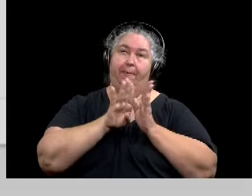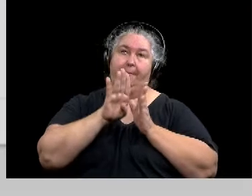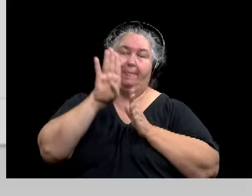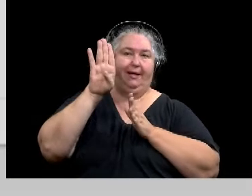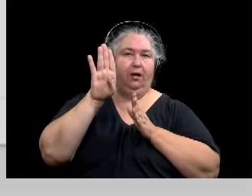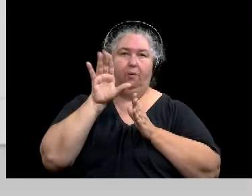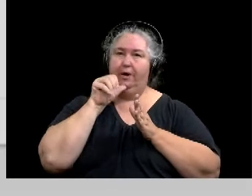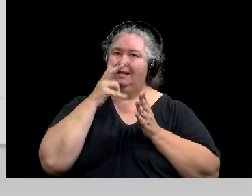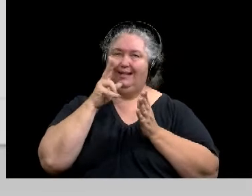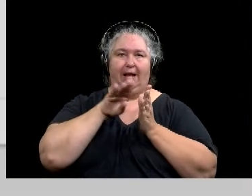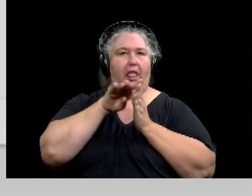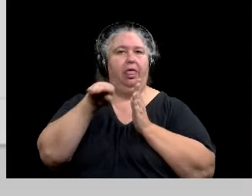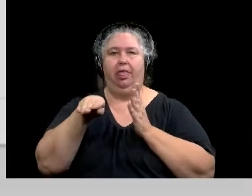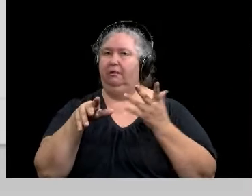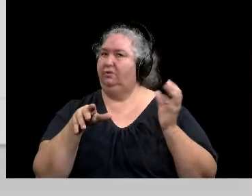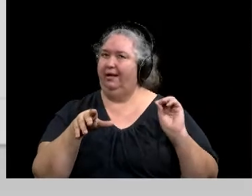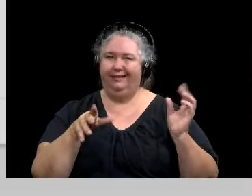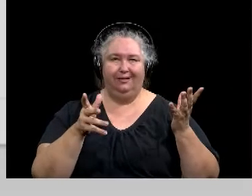punto